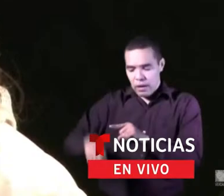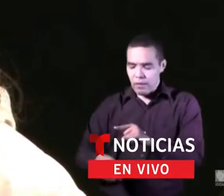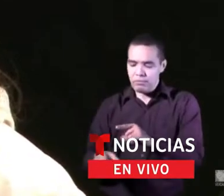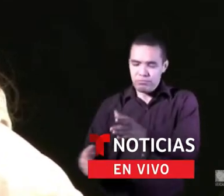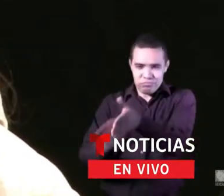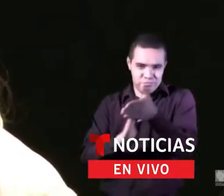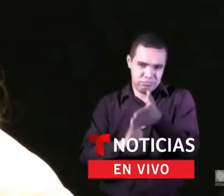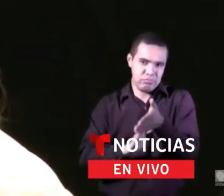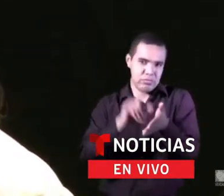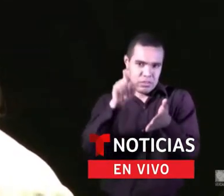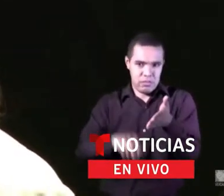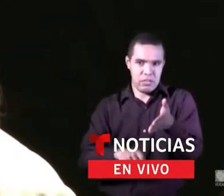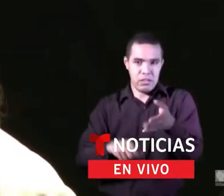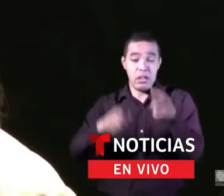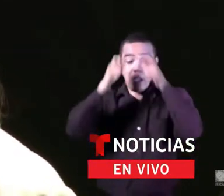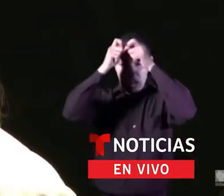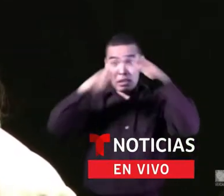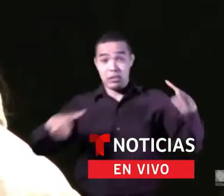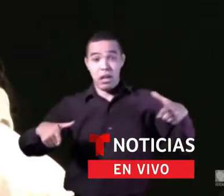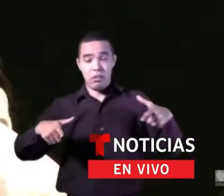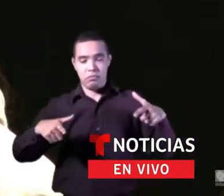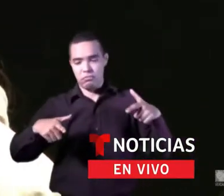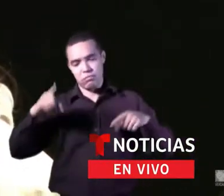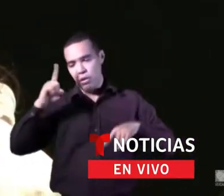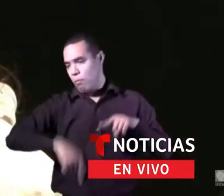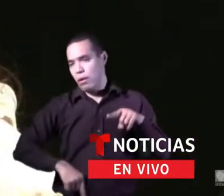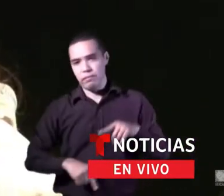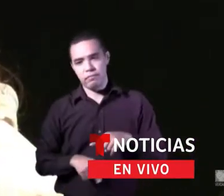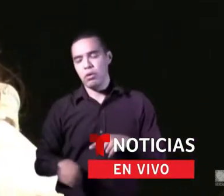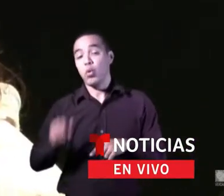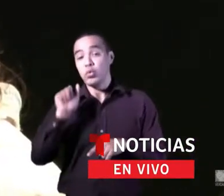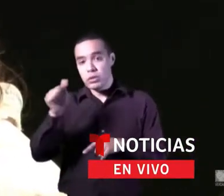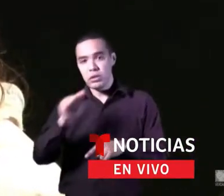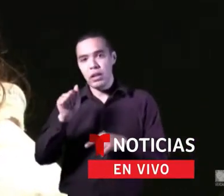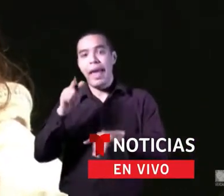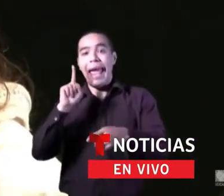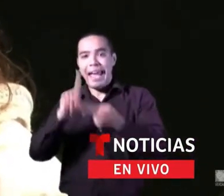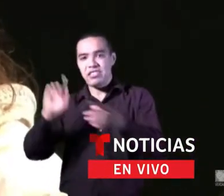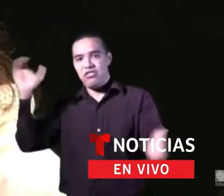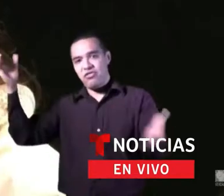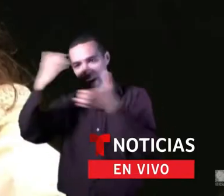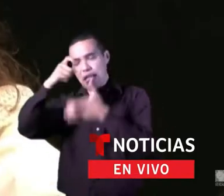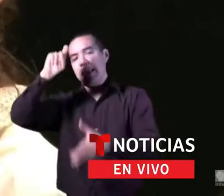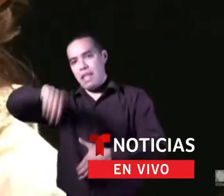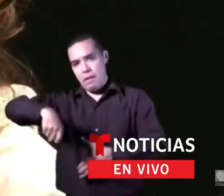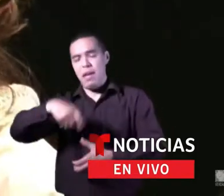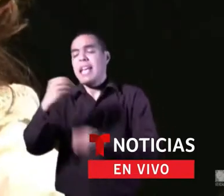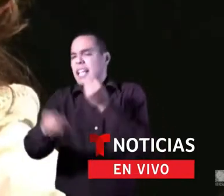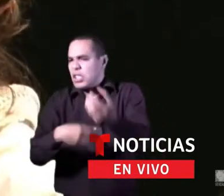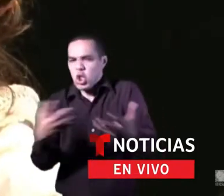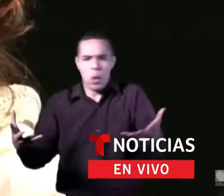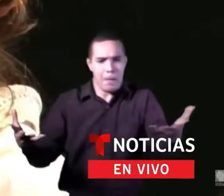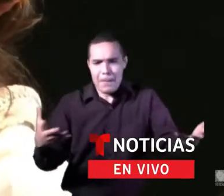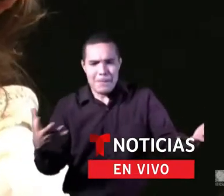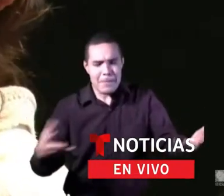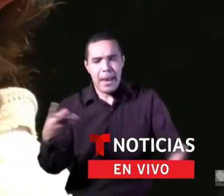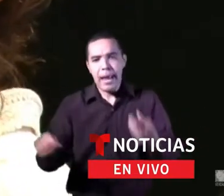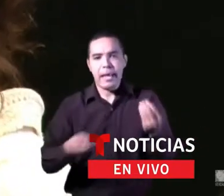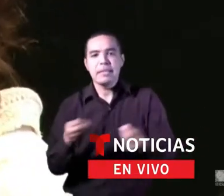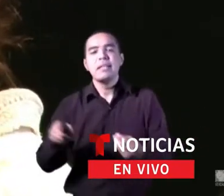el estado no puede reparar ustedes tienen que reparar y tenemos que buscar una manera de hacerlo